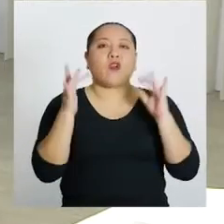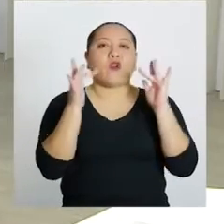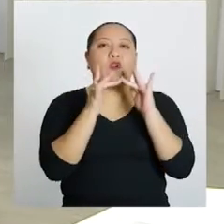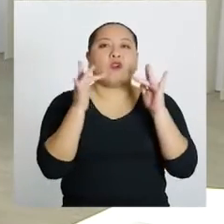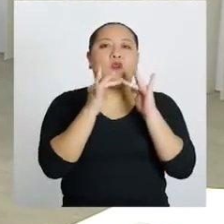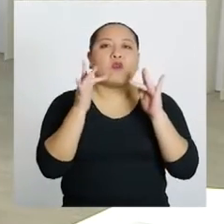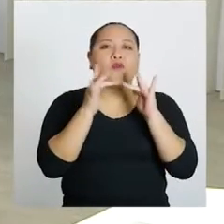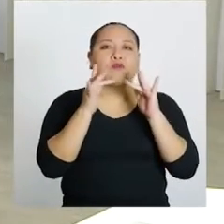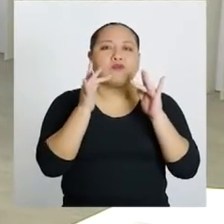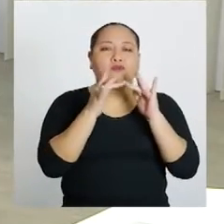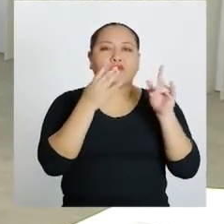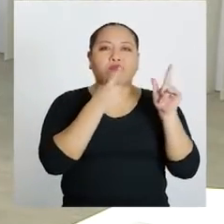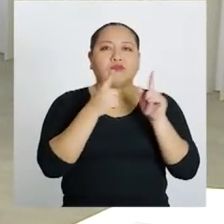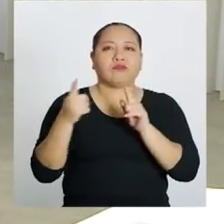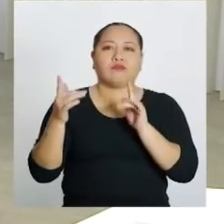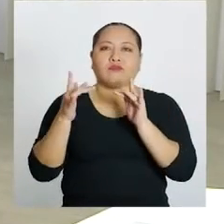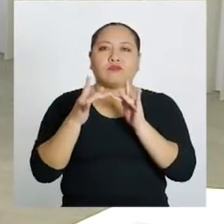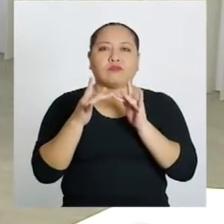Conexión establecida.